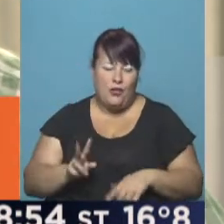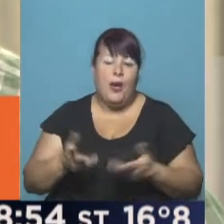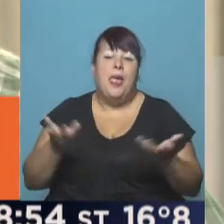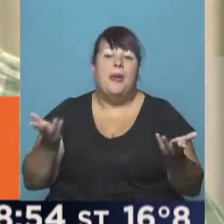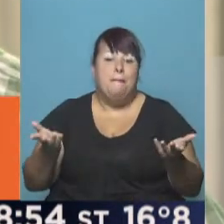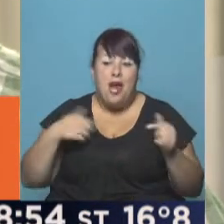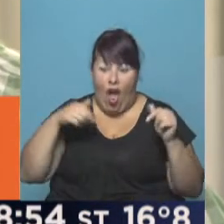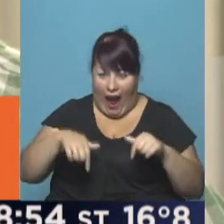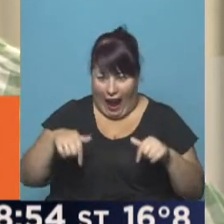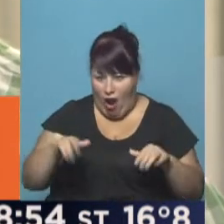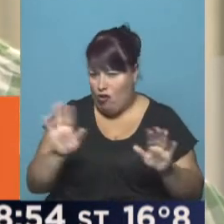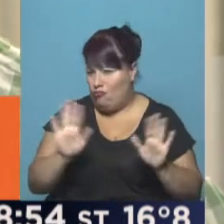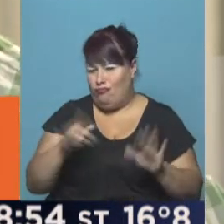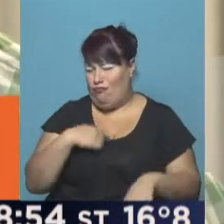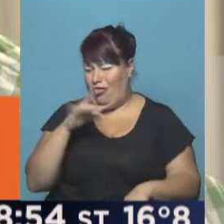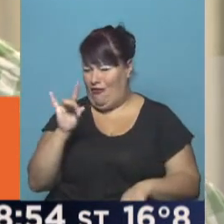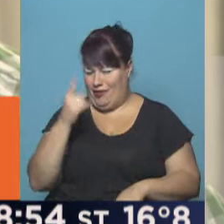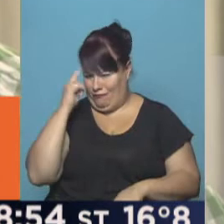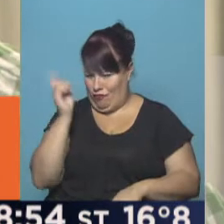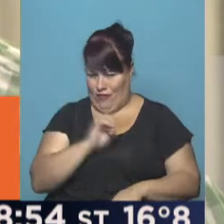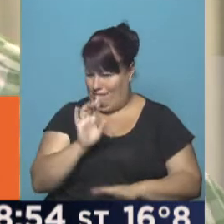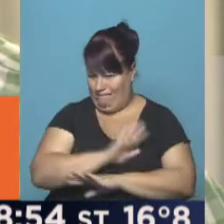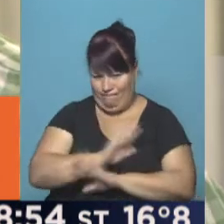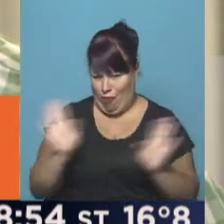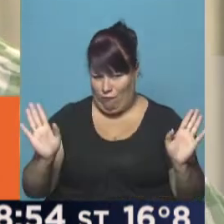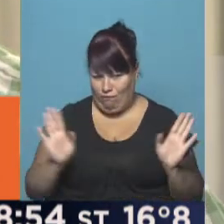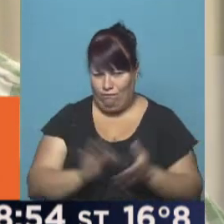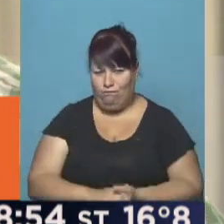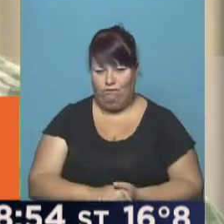Pero actualmente, no, nada que ver.